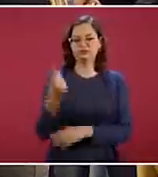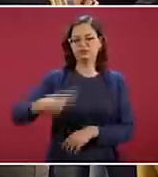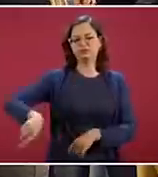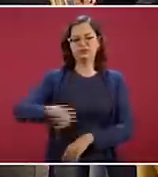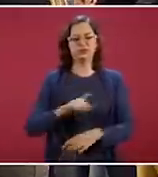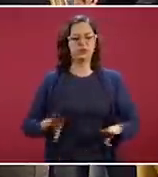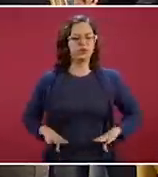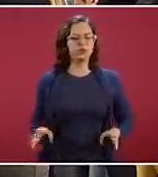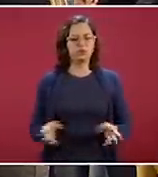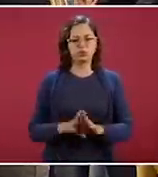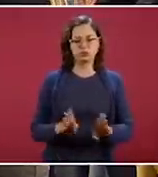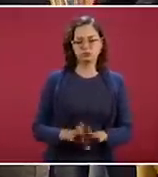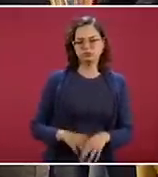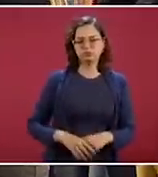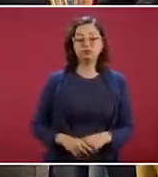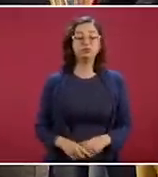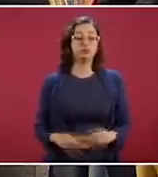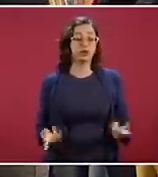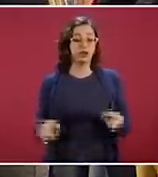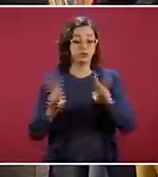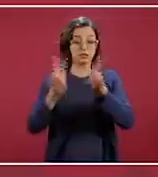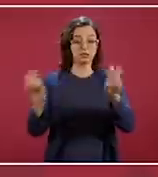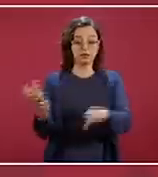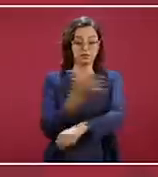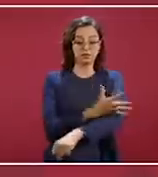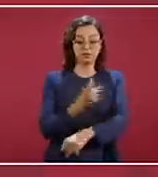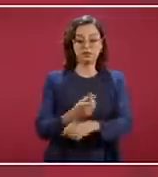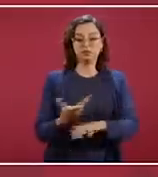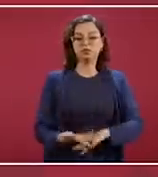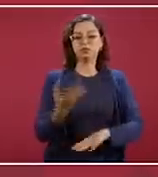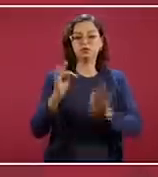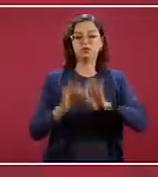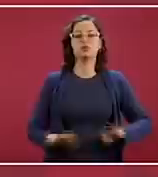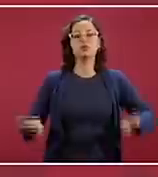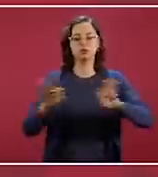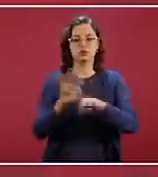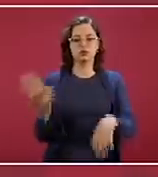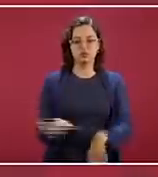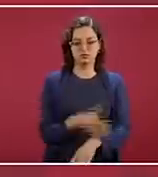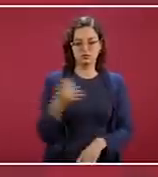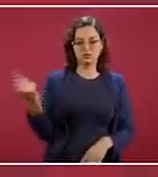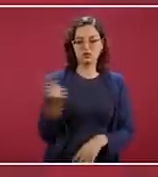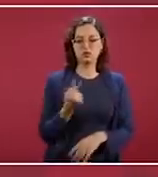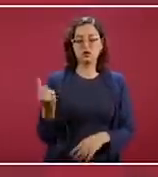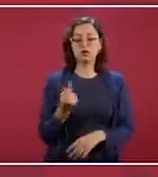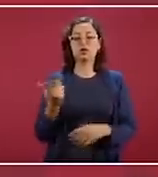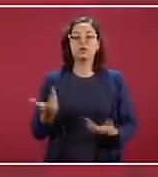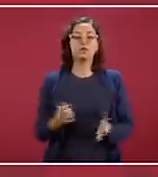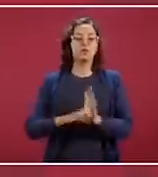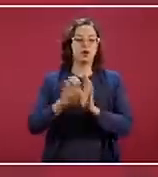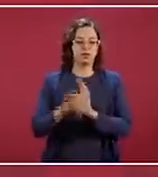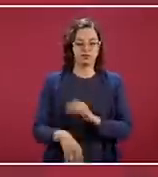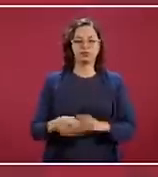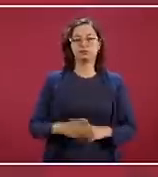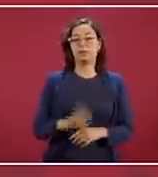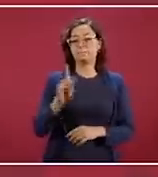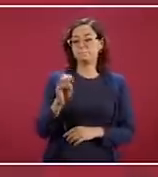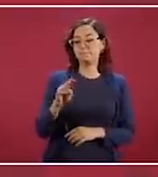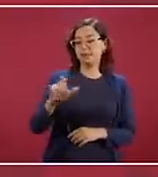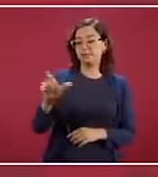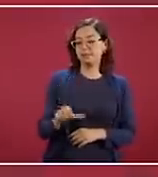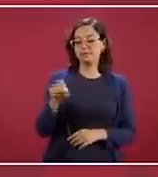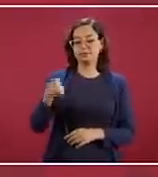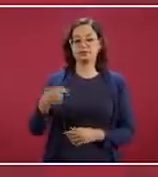es importante. Porque si el director de Pemex